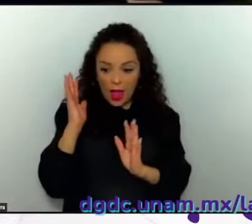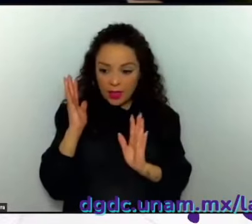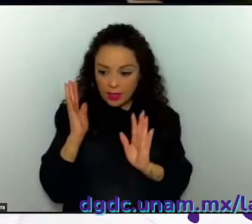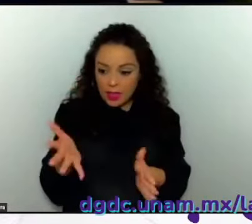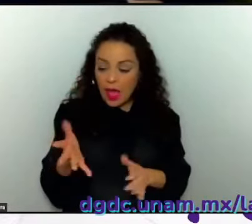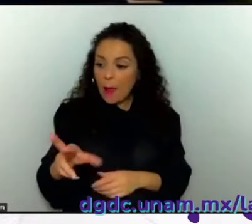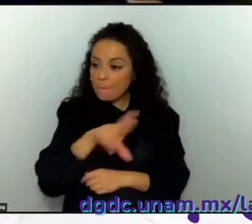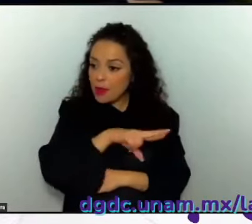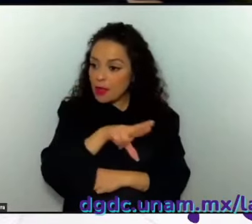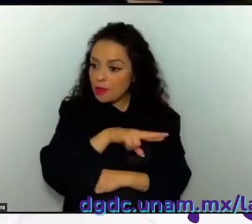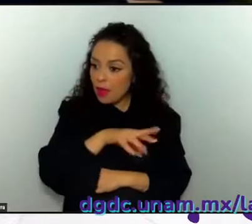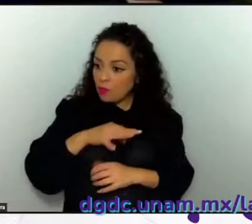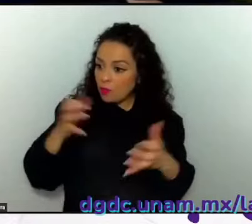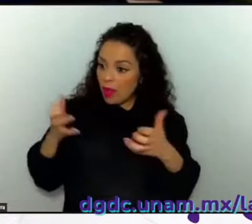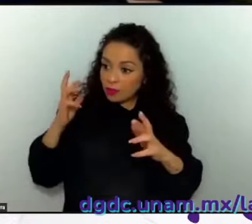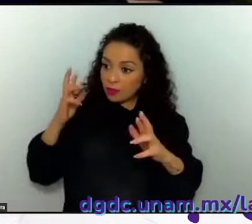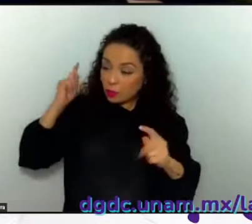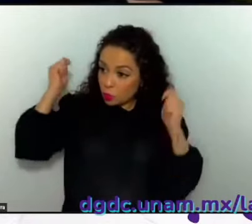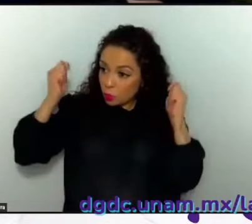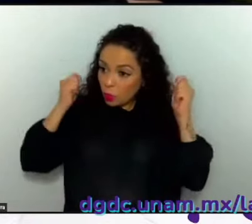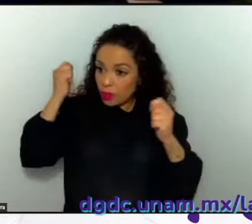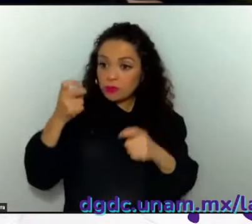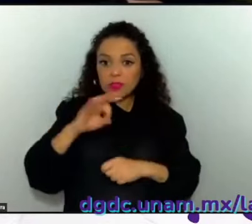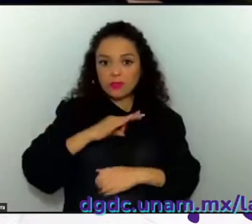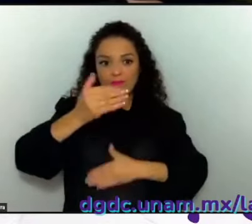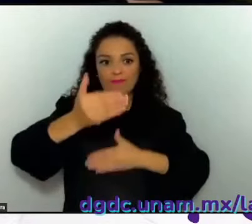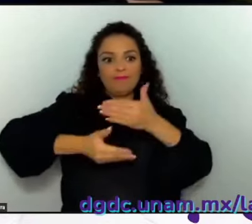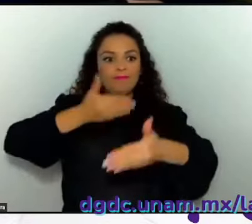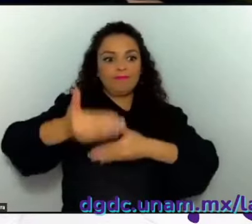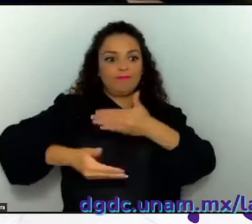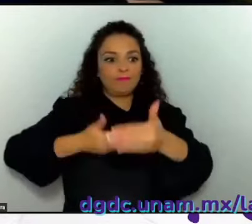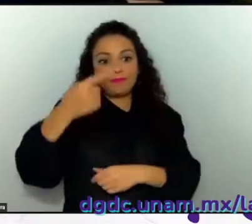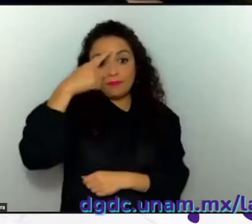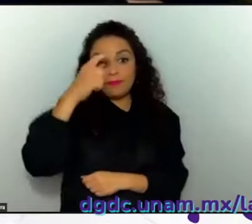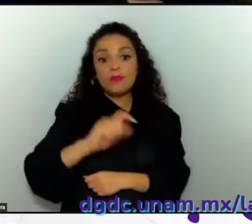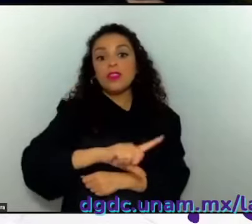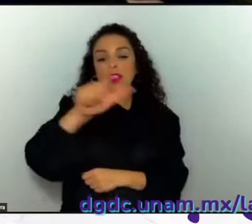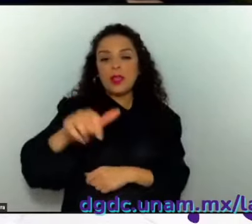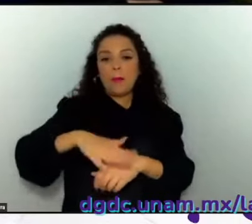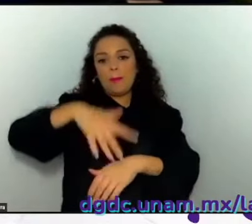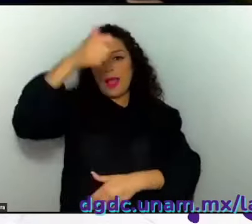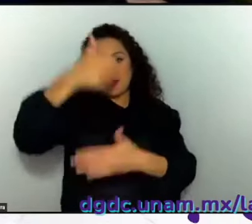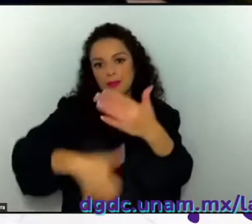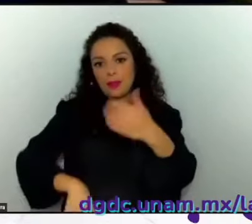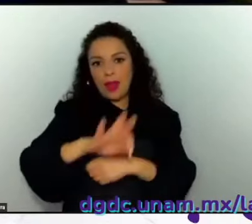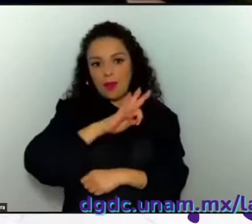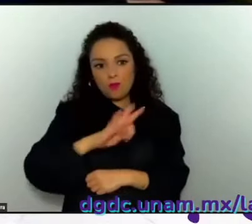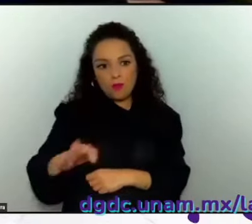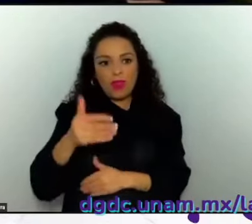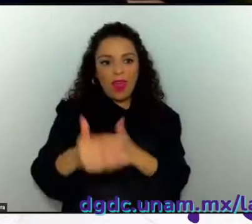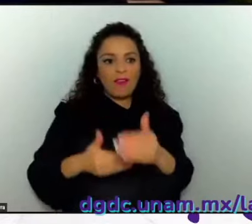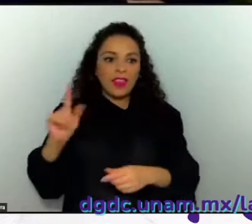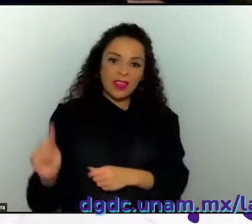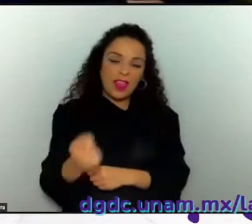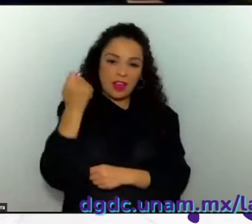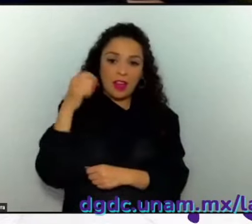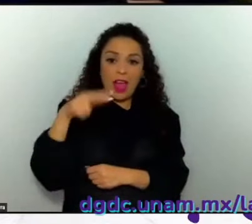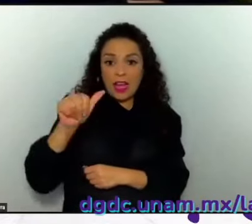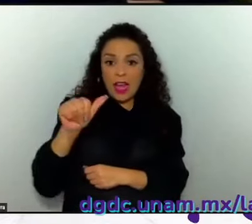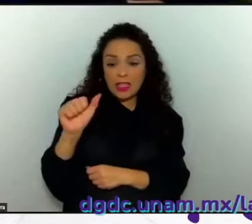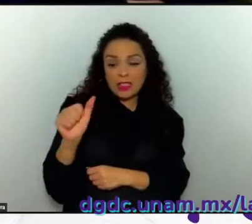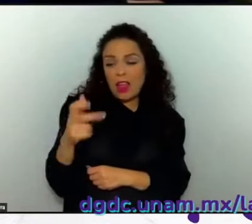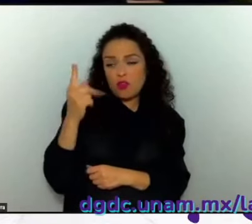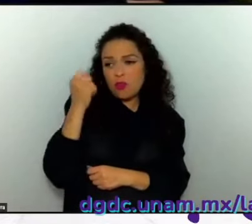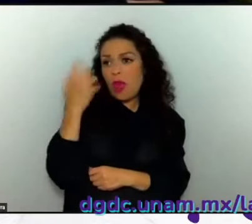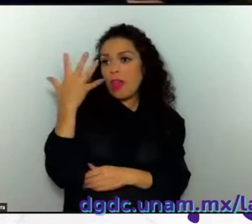privada y hacer turismo, esto va a ser un incentivo brutal para que bajen los precios y se desarrolle la tecnología más rápido. O sea, a la NASA no le importa si cuesta 10